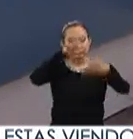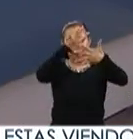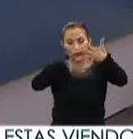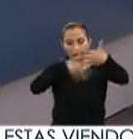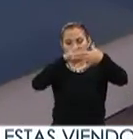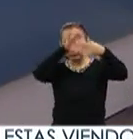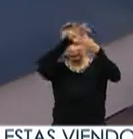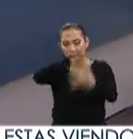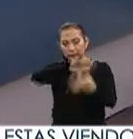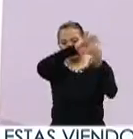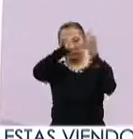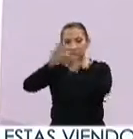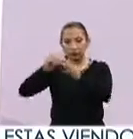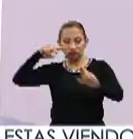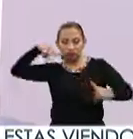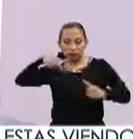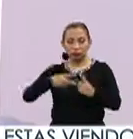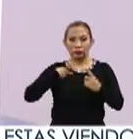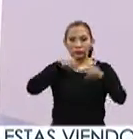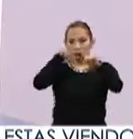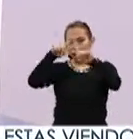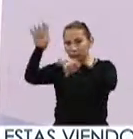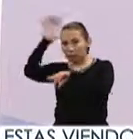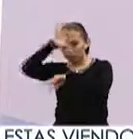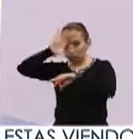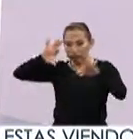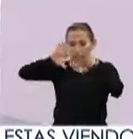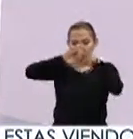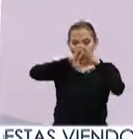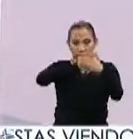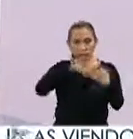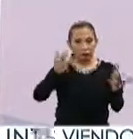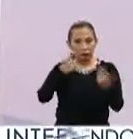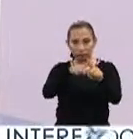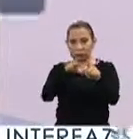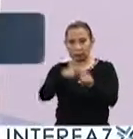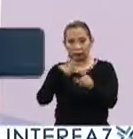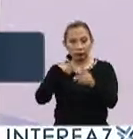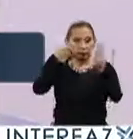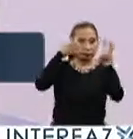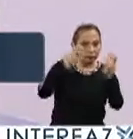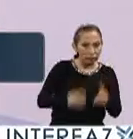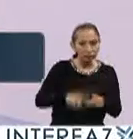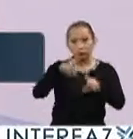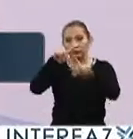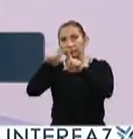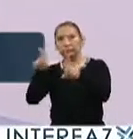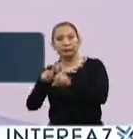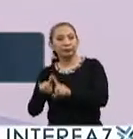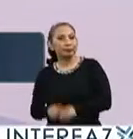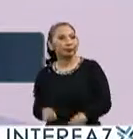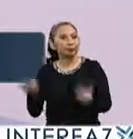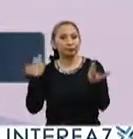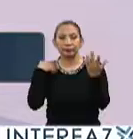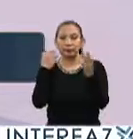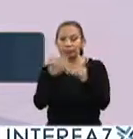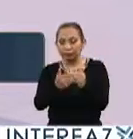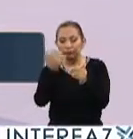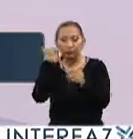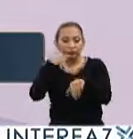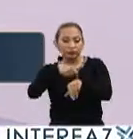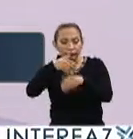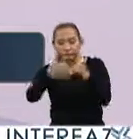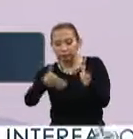transversal este enfoque, que es el enfoque intercultural. Lo hacemos en distintos aspectos, en distintos momentos,